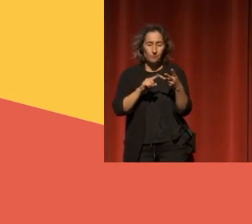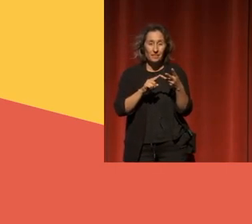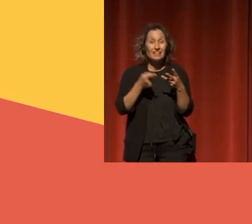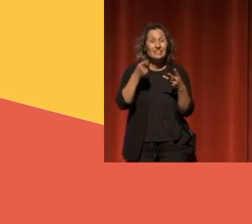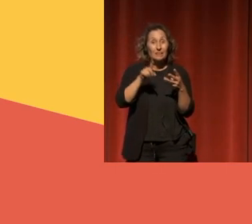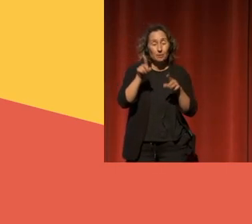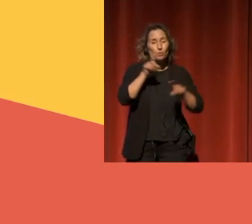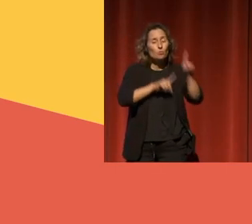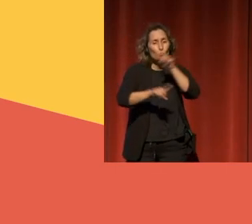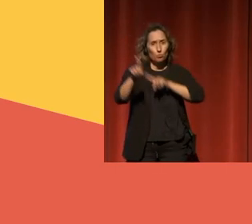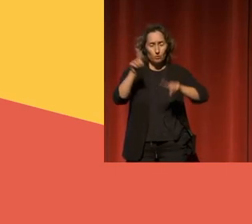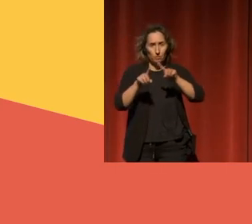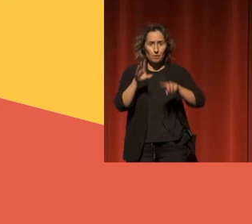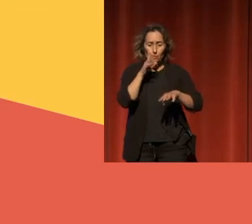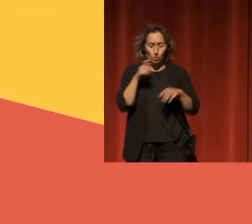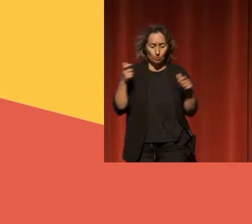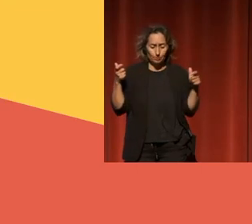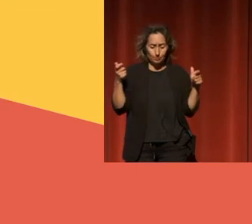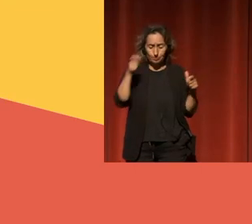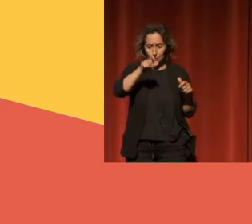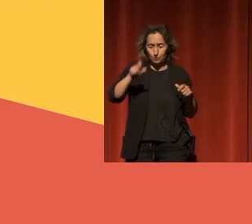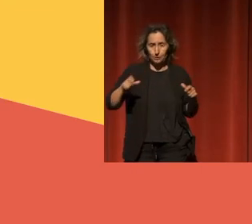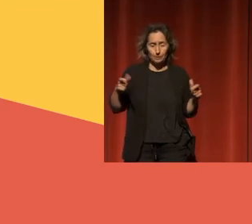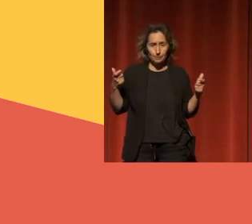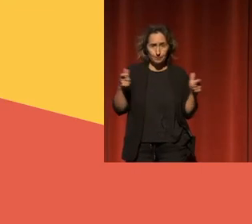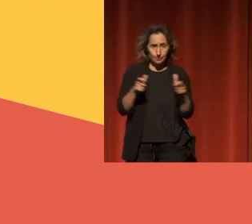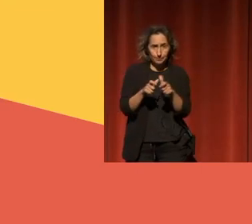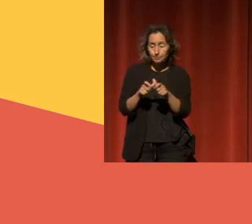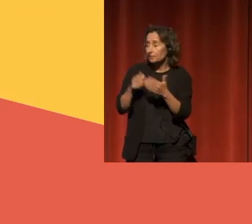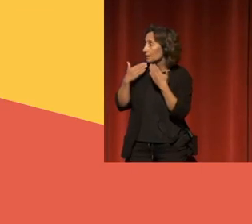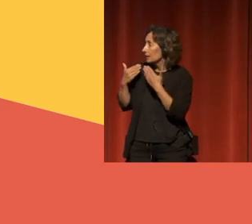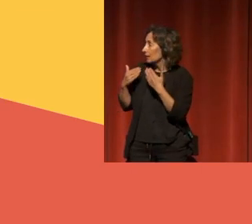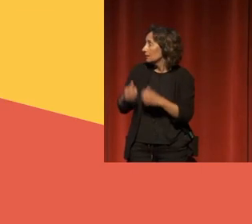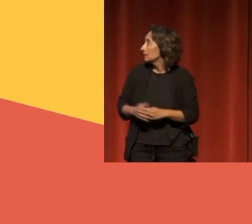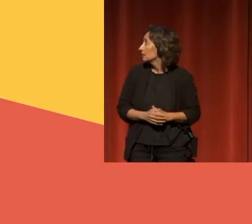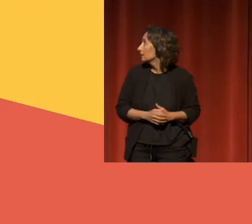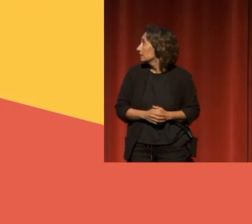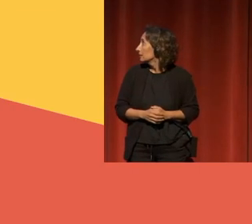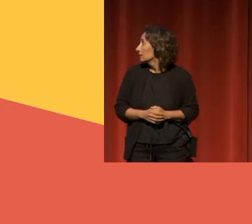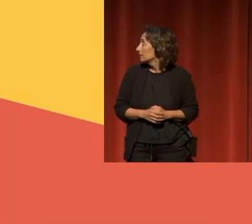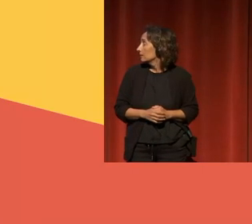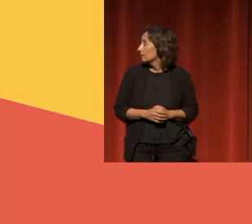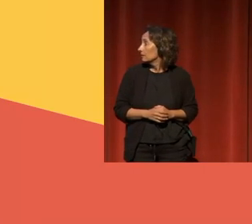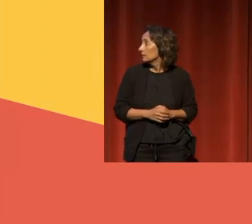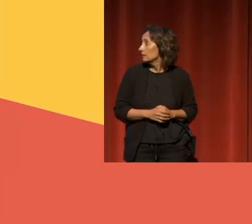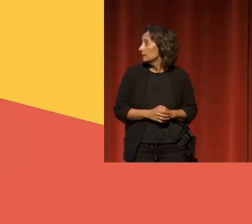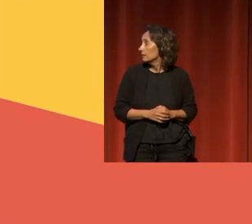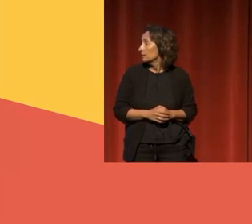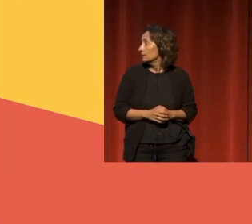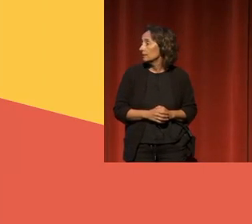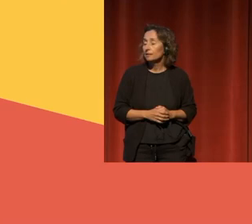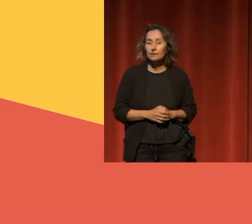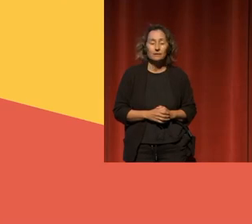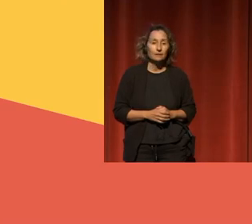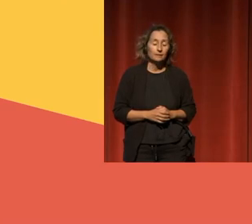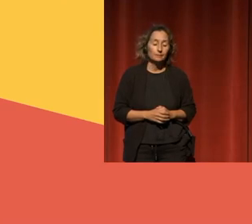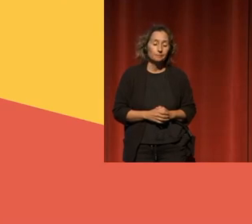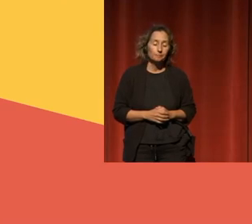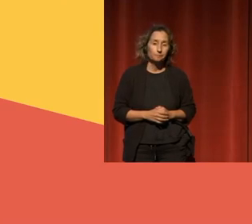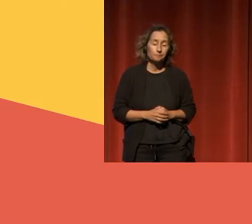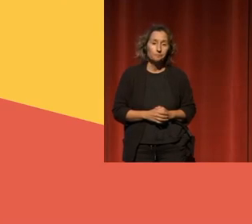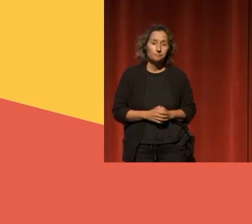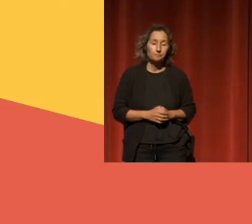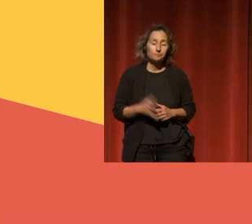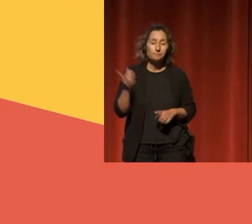la despoblación gracias muchas gracias a ver muy bien Perfecto Bueno se